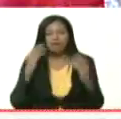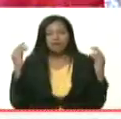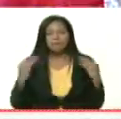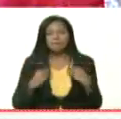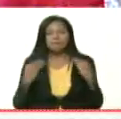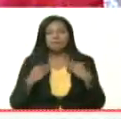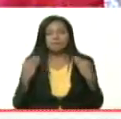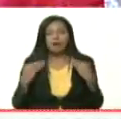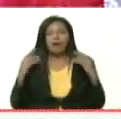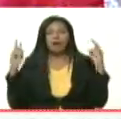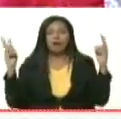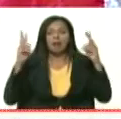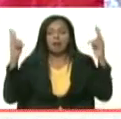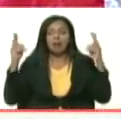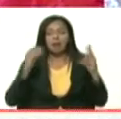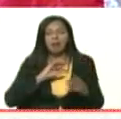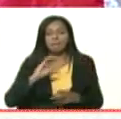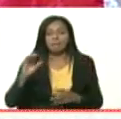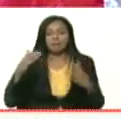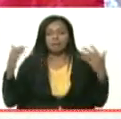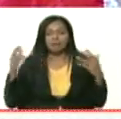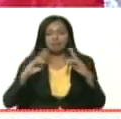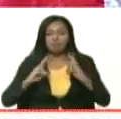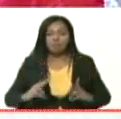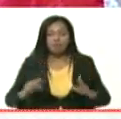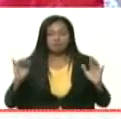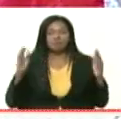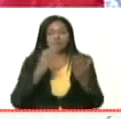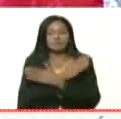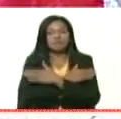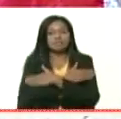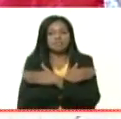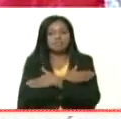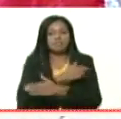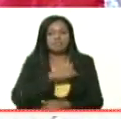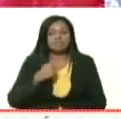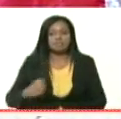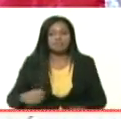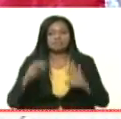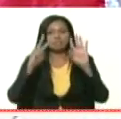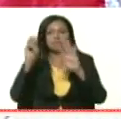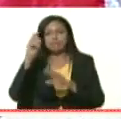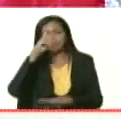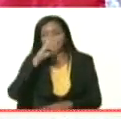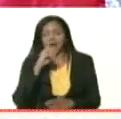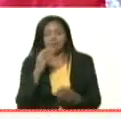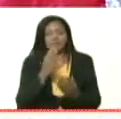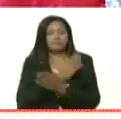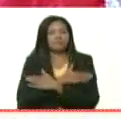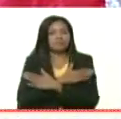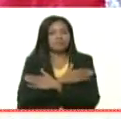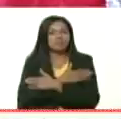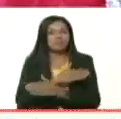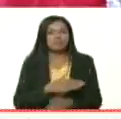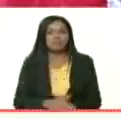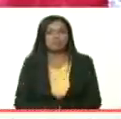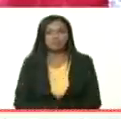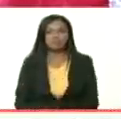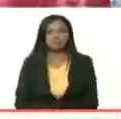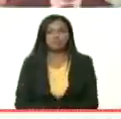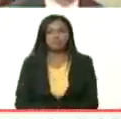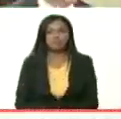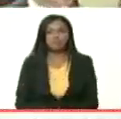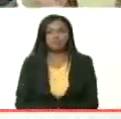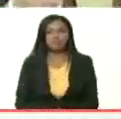humana! Muchas gracias, embajador. ¡Felicidades a China! 70 años y lo que falta, felicidades.